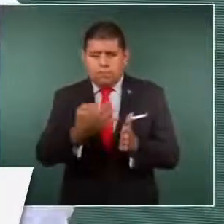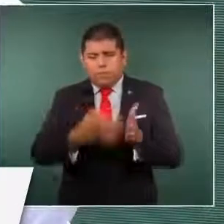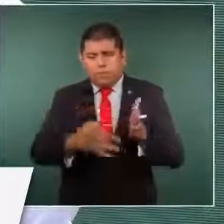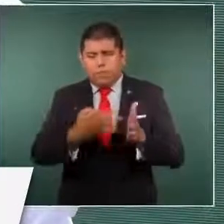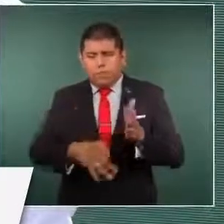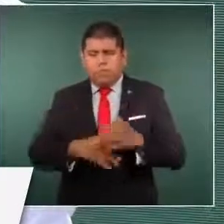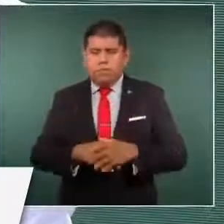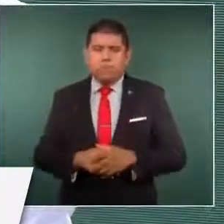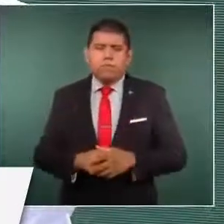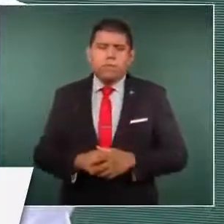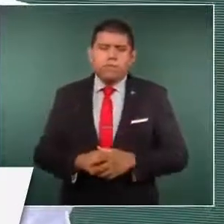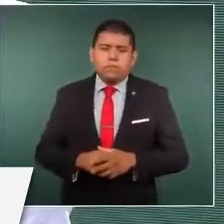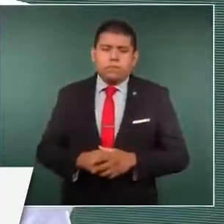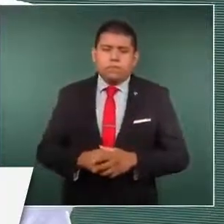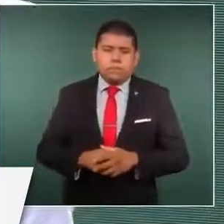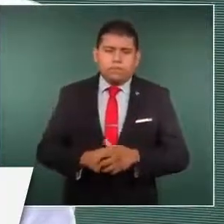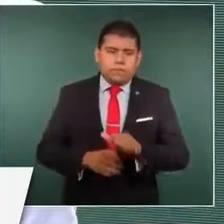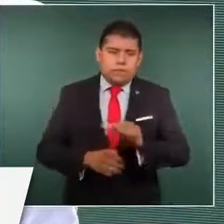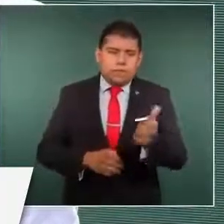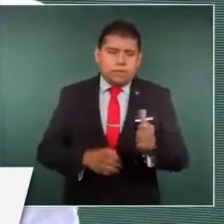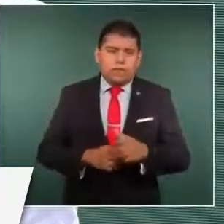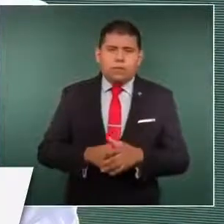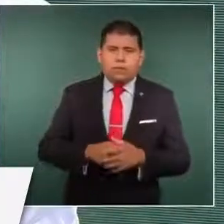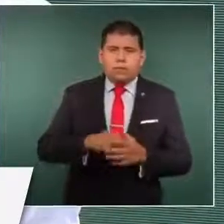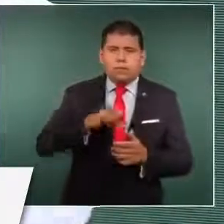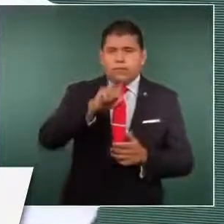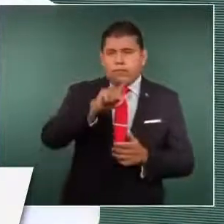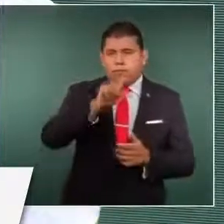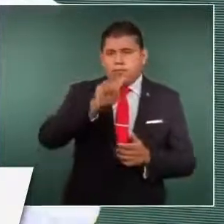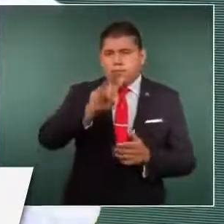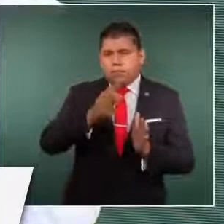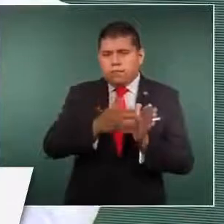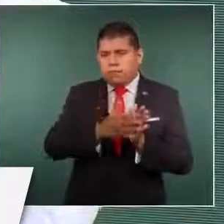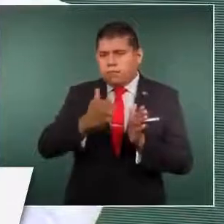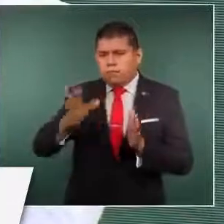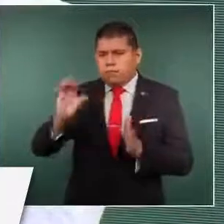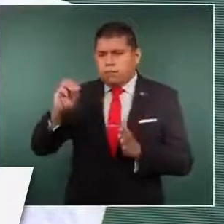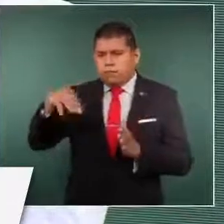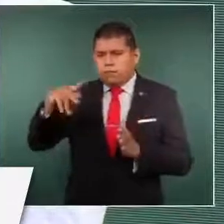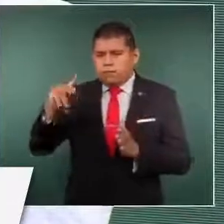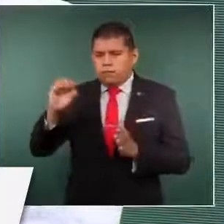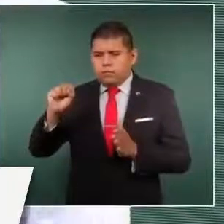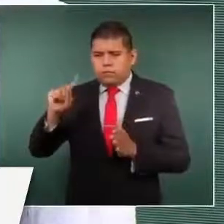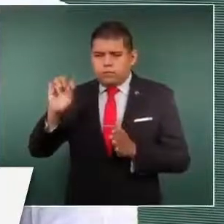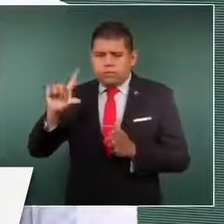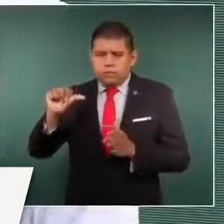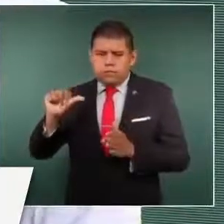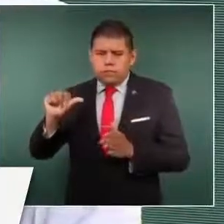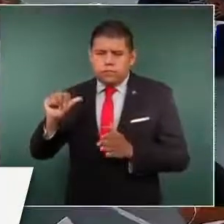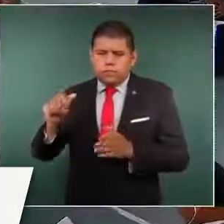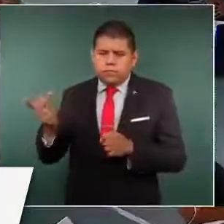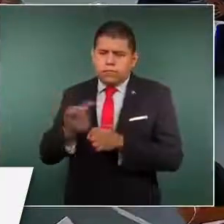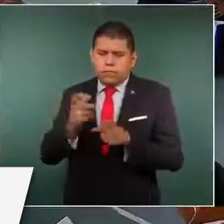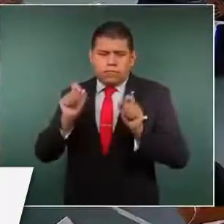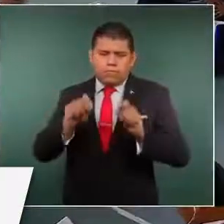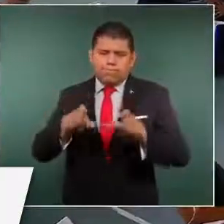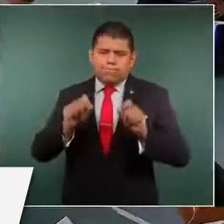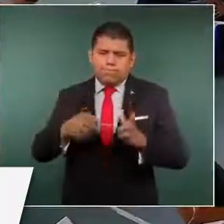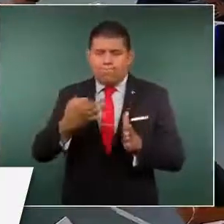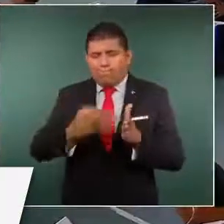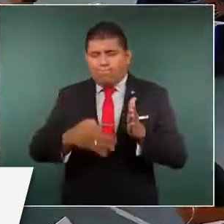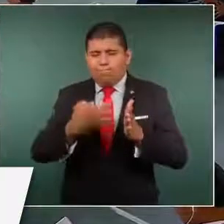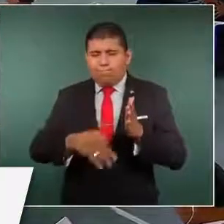En la otra, la de Las Varas a Compostela, lo mismo,